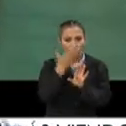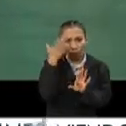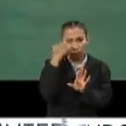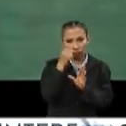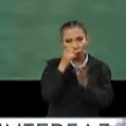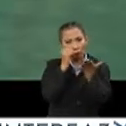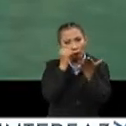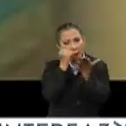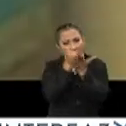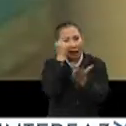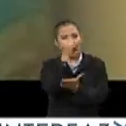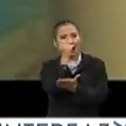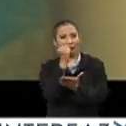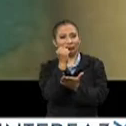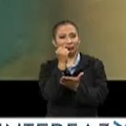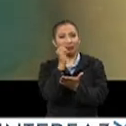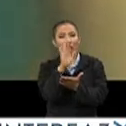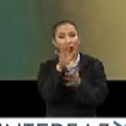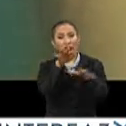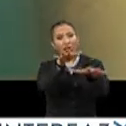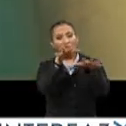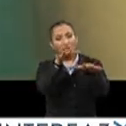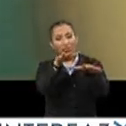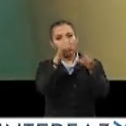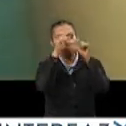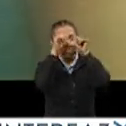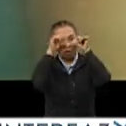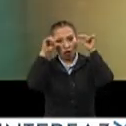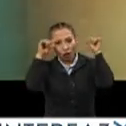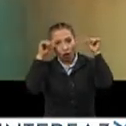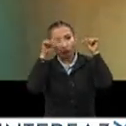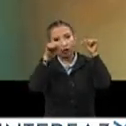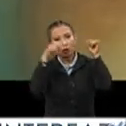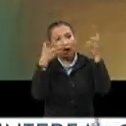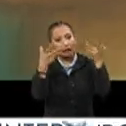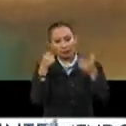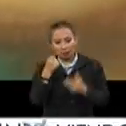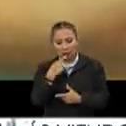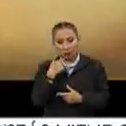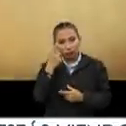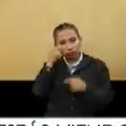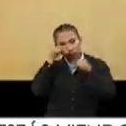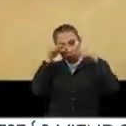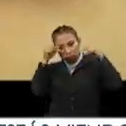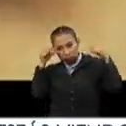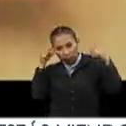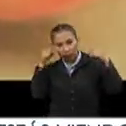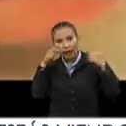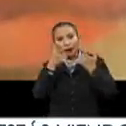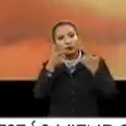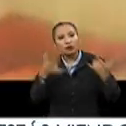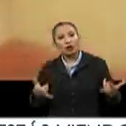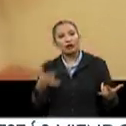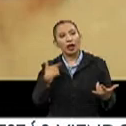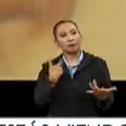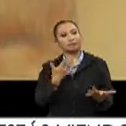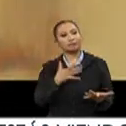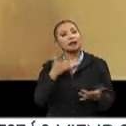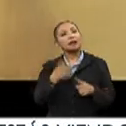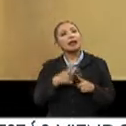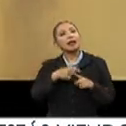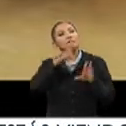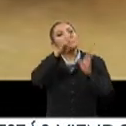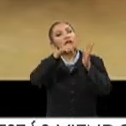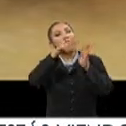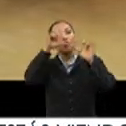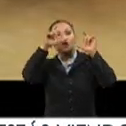el sello, ¿no? son como un gran... Son el emblema de Nahui, tanto construido por ella misma como visto y apropiado por quienes la